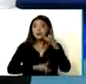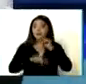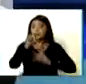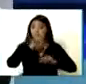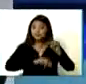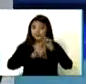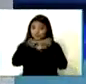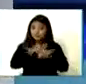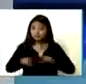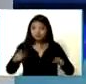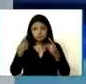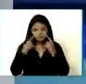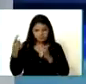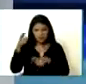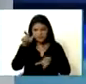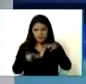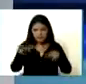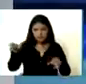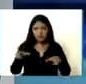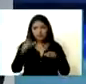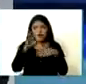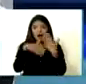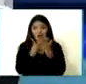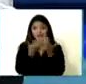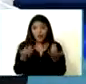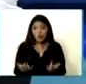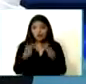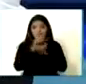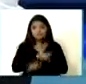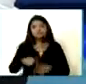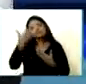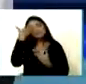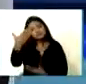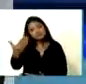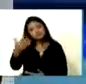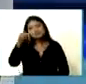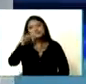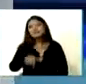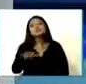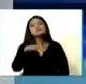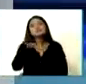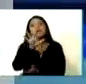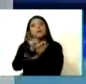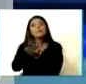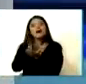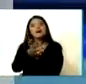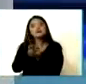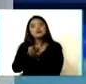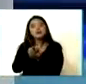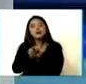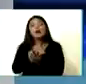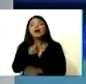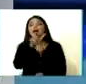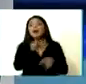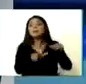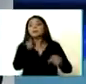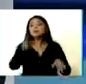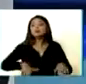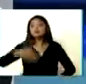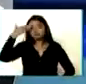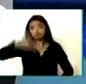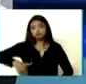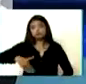ver la interacción de varias personas que nos han escrito hasta la hora. Nos saludan por acá desde Margarita y también el personal de la milicia